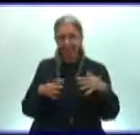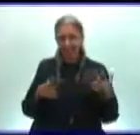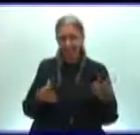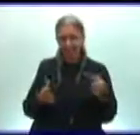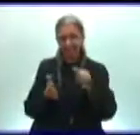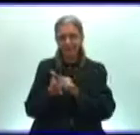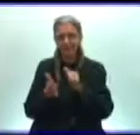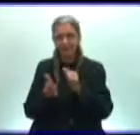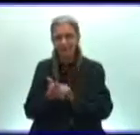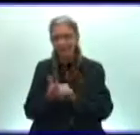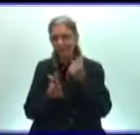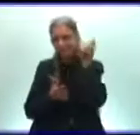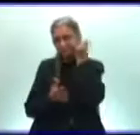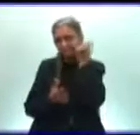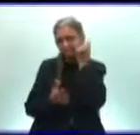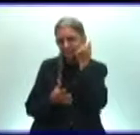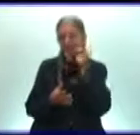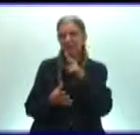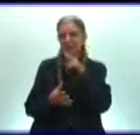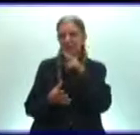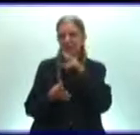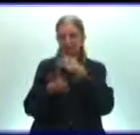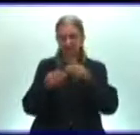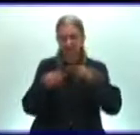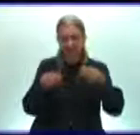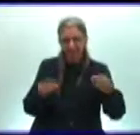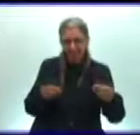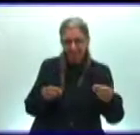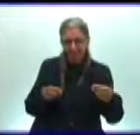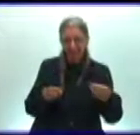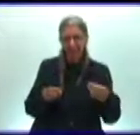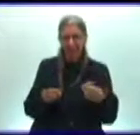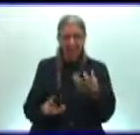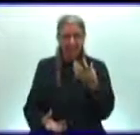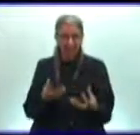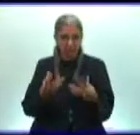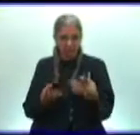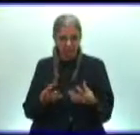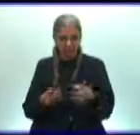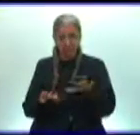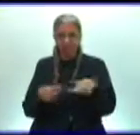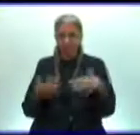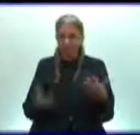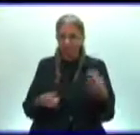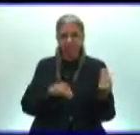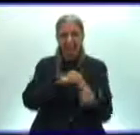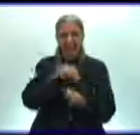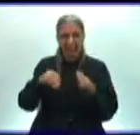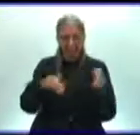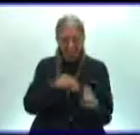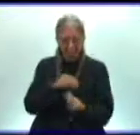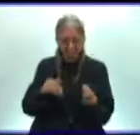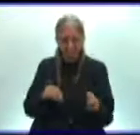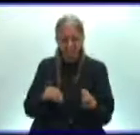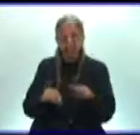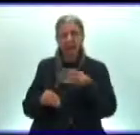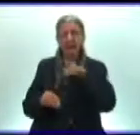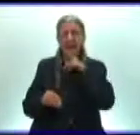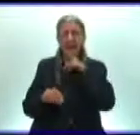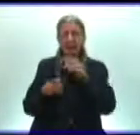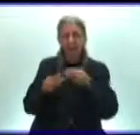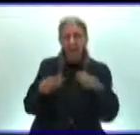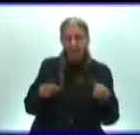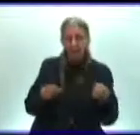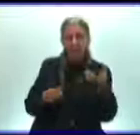sólido a líquido. Y la temperatura de ebullición es la temperatura a la que se produce el cambio de estado de líquido a gas.